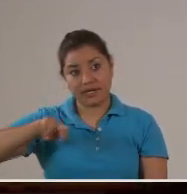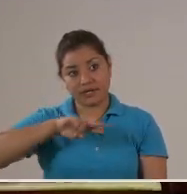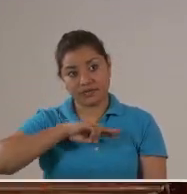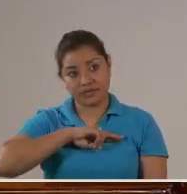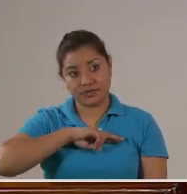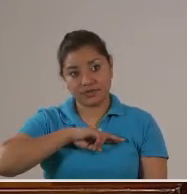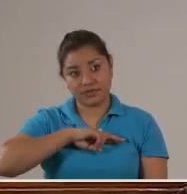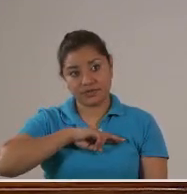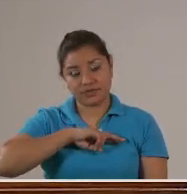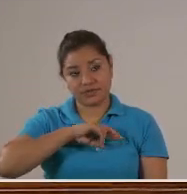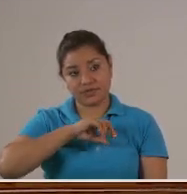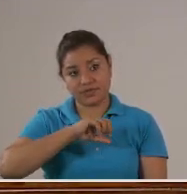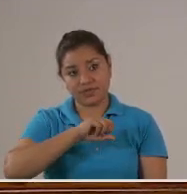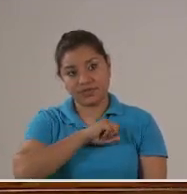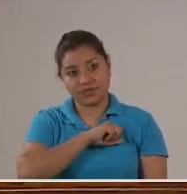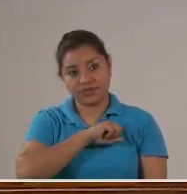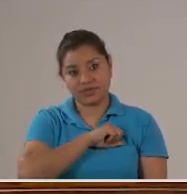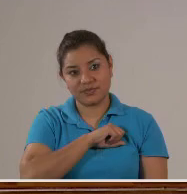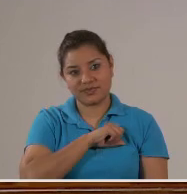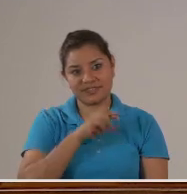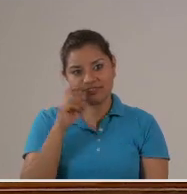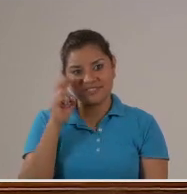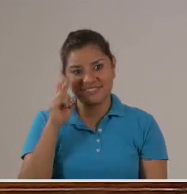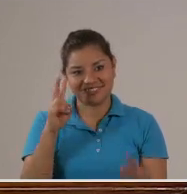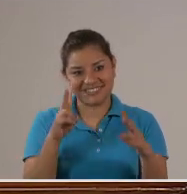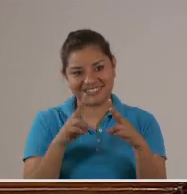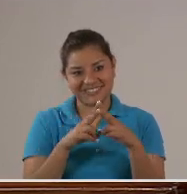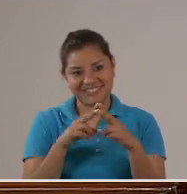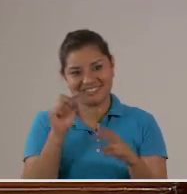somos conocedores de